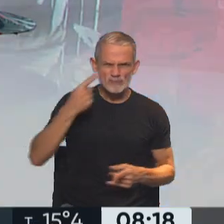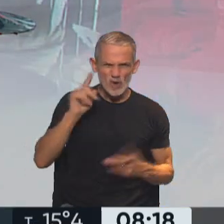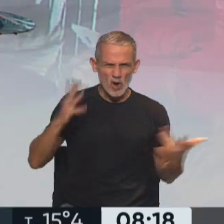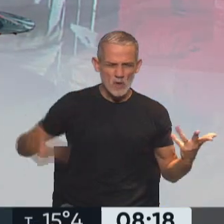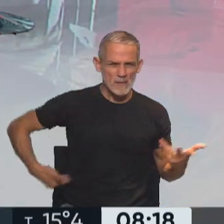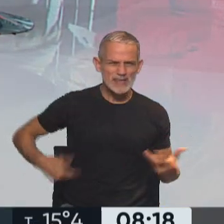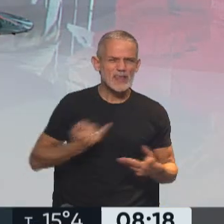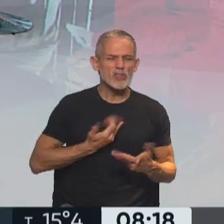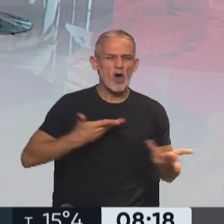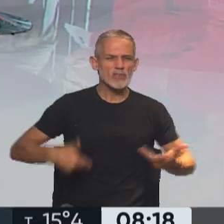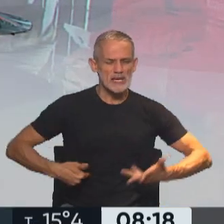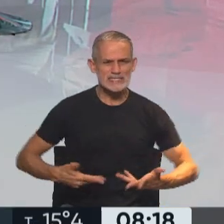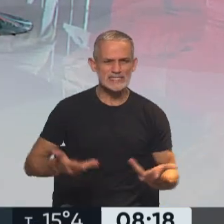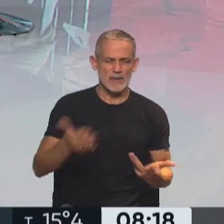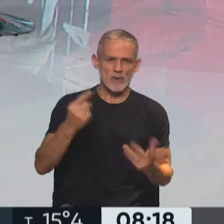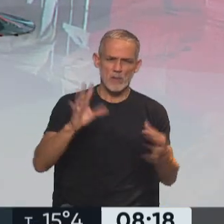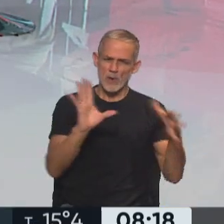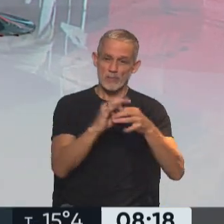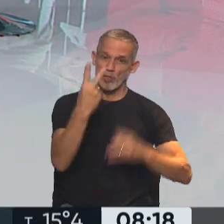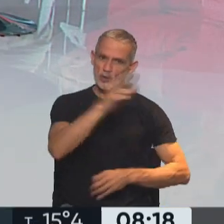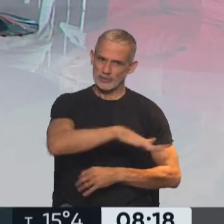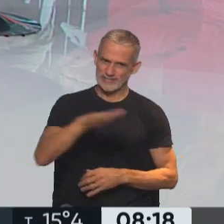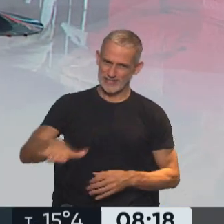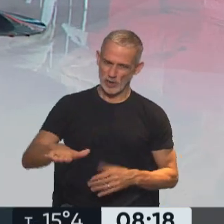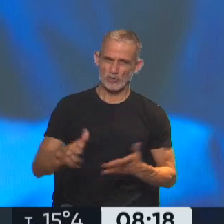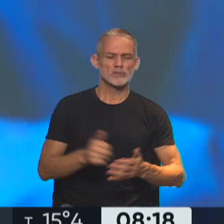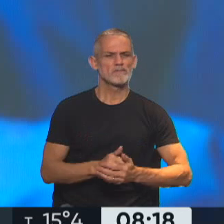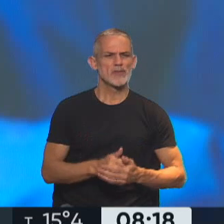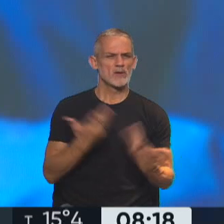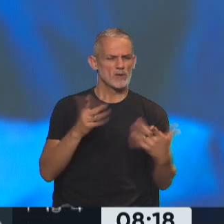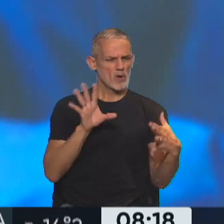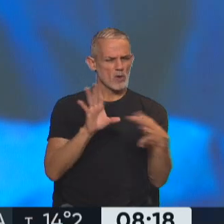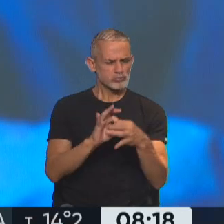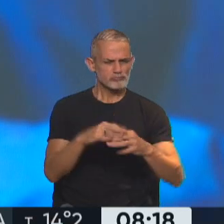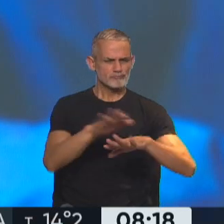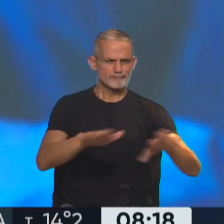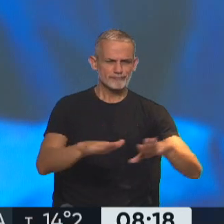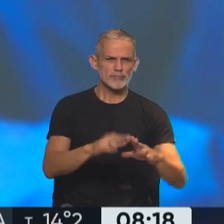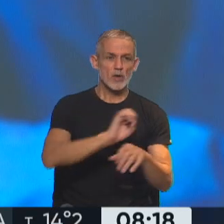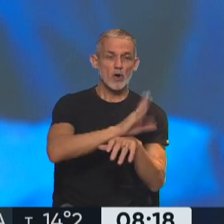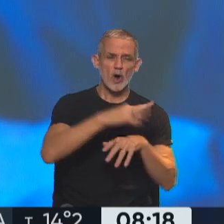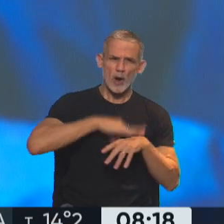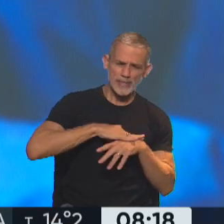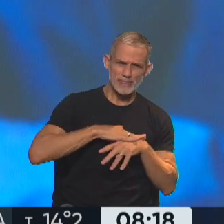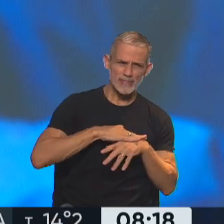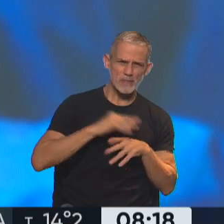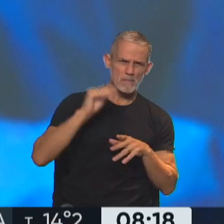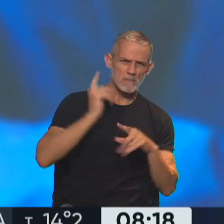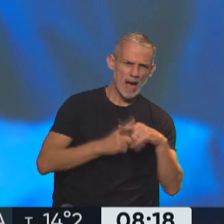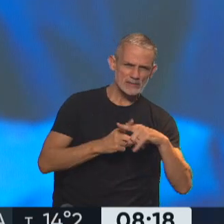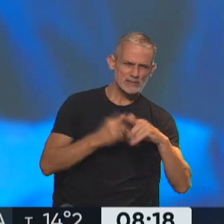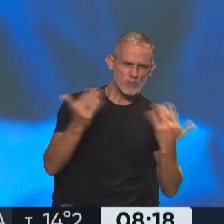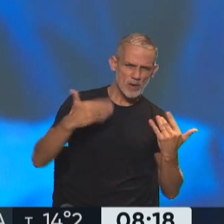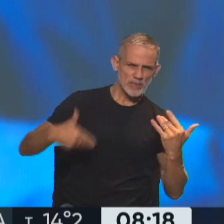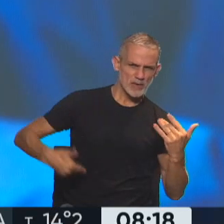nexo entre, pues son 2 chicos, Sí. hay un nexo en que estos chicos sufrieron COVID y que puede